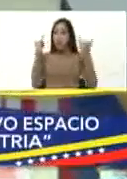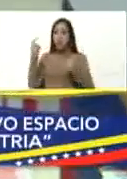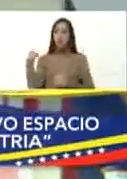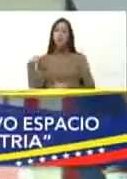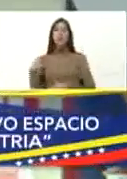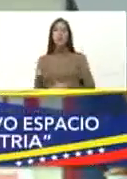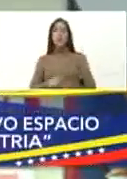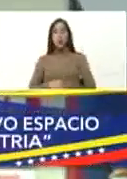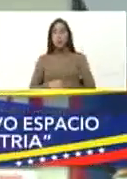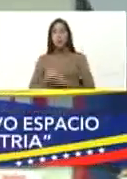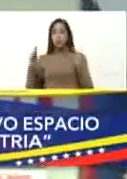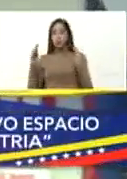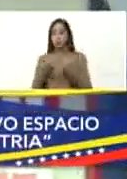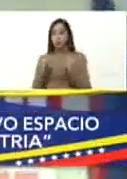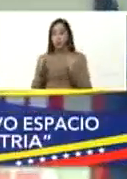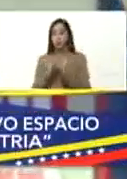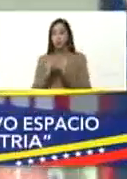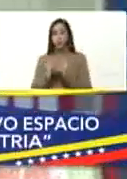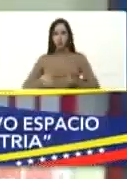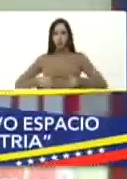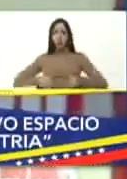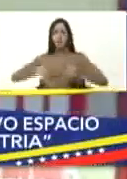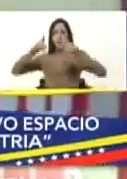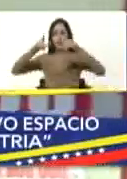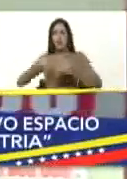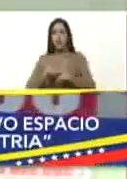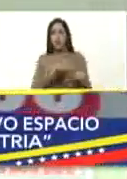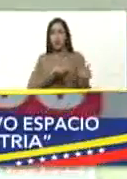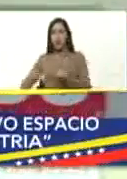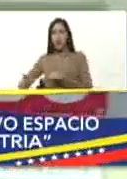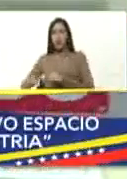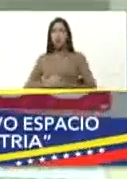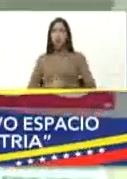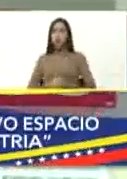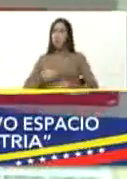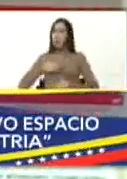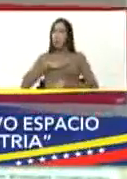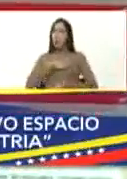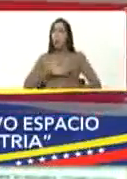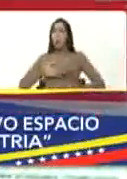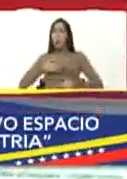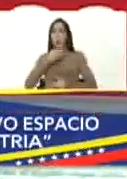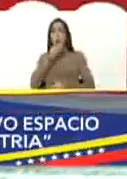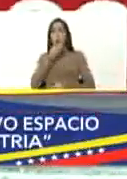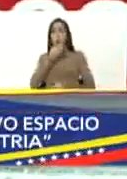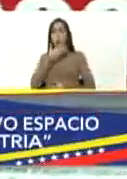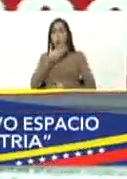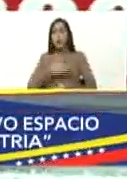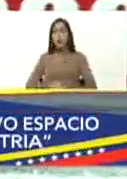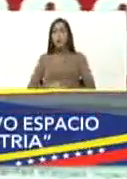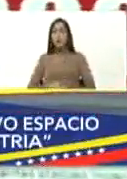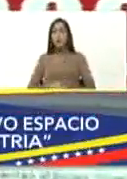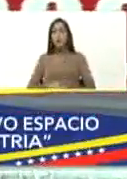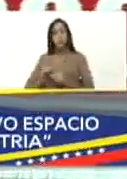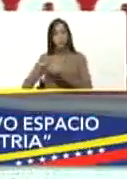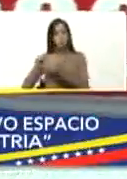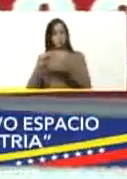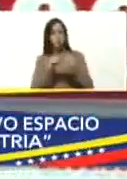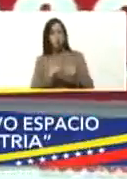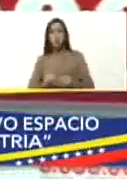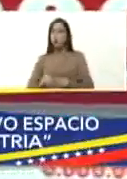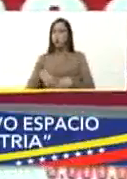tenemos nuestro apartamento cómodo, bonito, acondicionado,